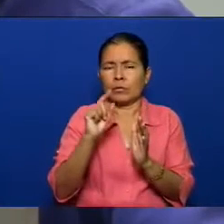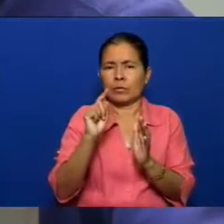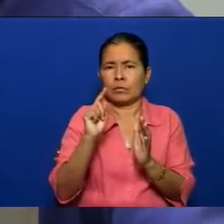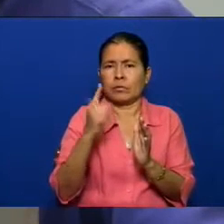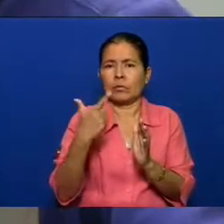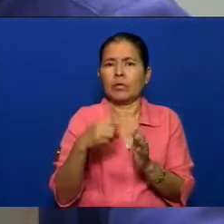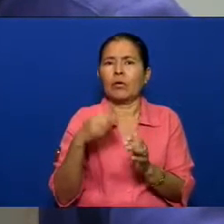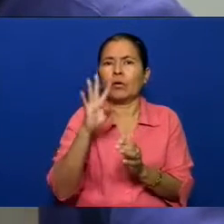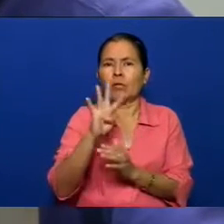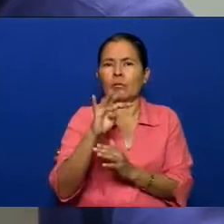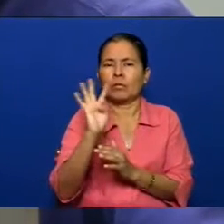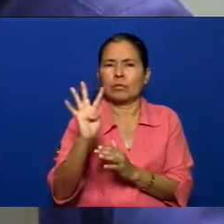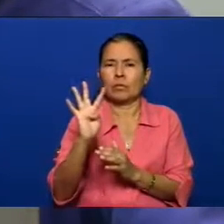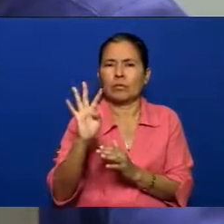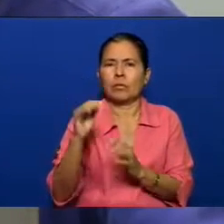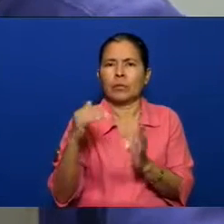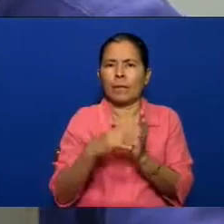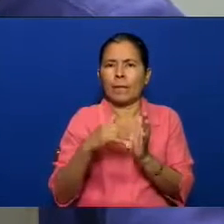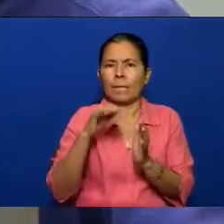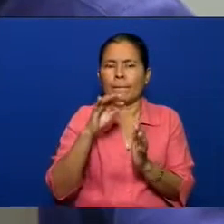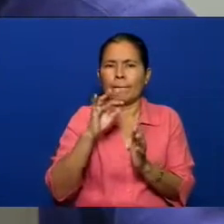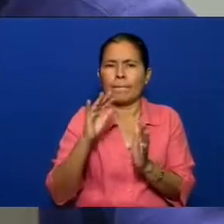de 44.472 millones